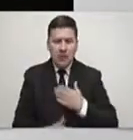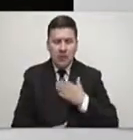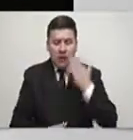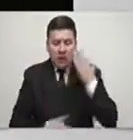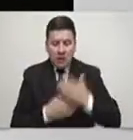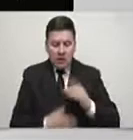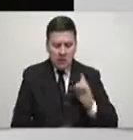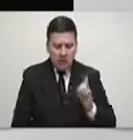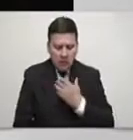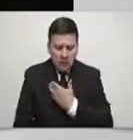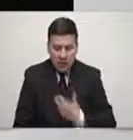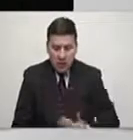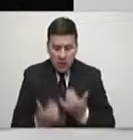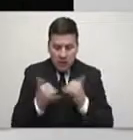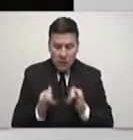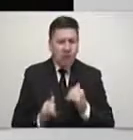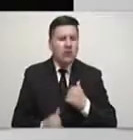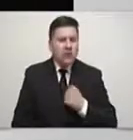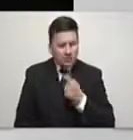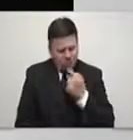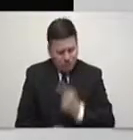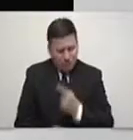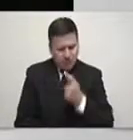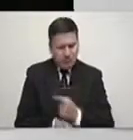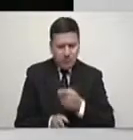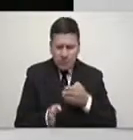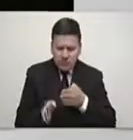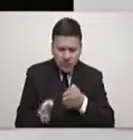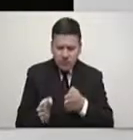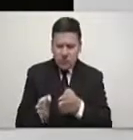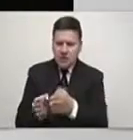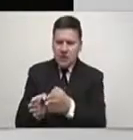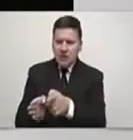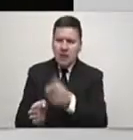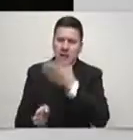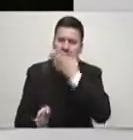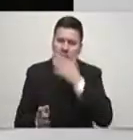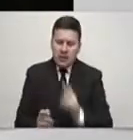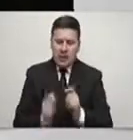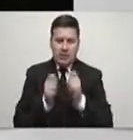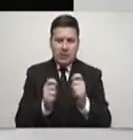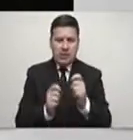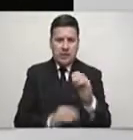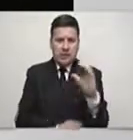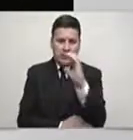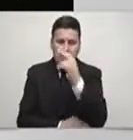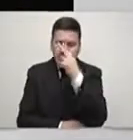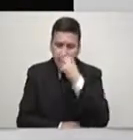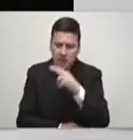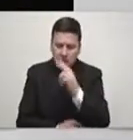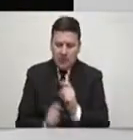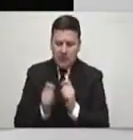porque ese es el camino para dejarle un mejor país a nuestros hijos